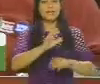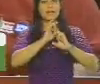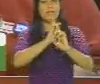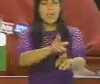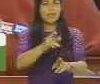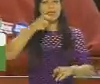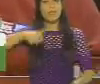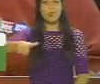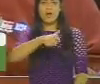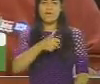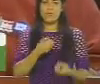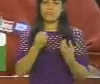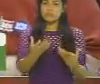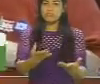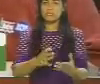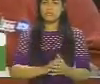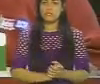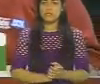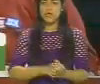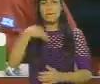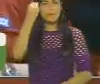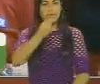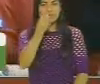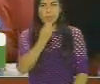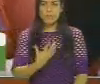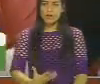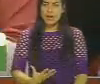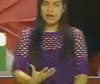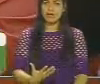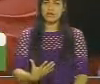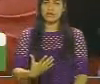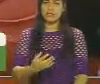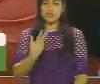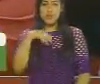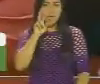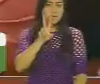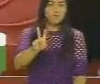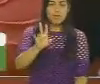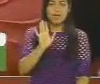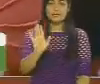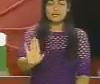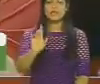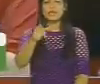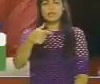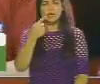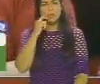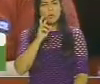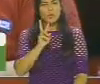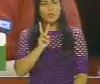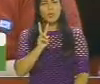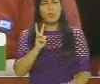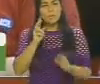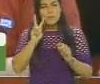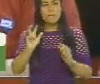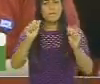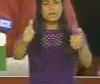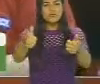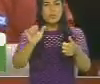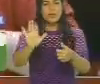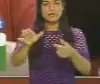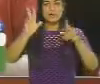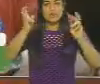que dio este pueblo. Y qué bueno que veíamos eso, y por allí también comenzaba, porque